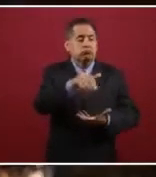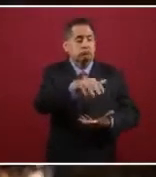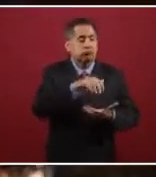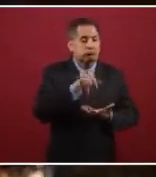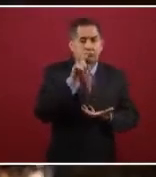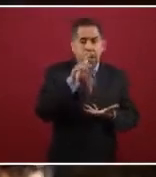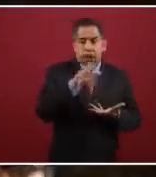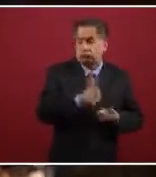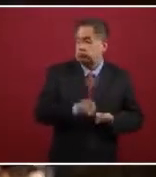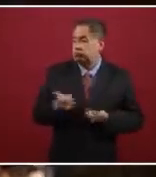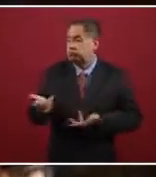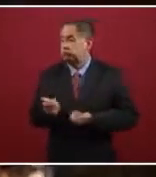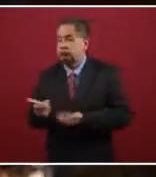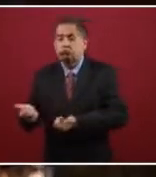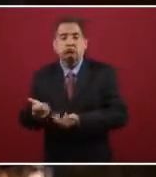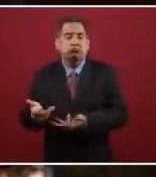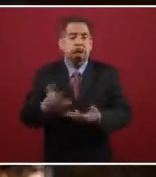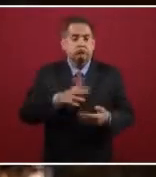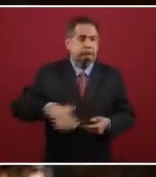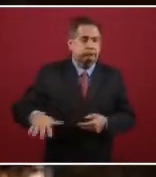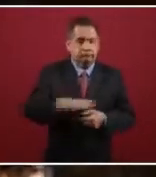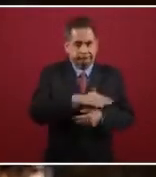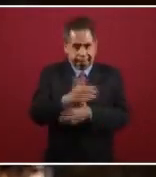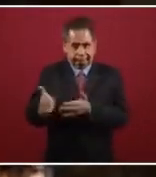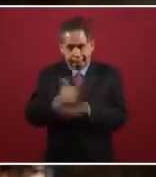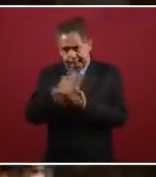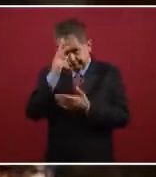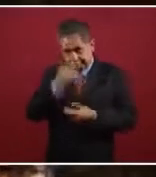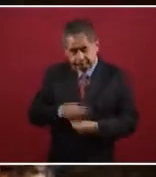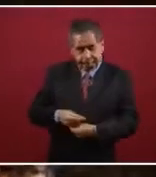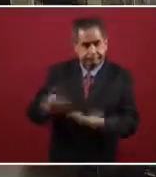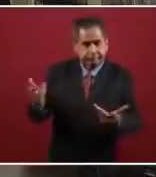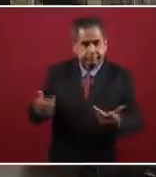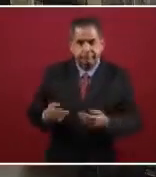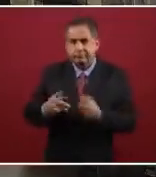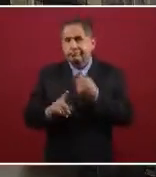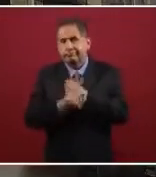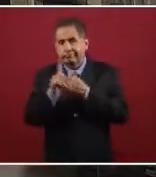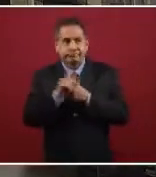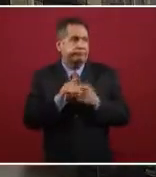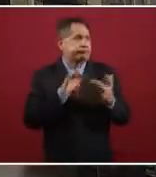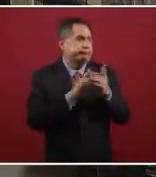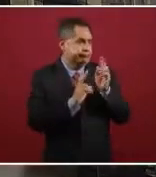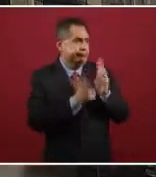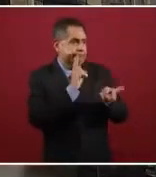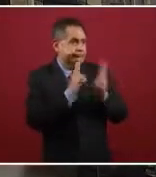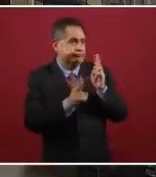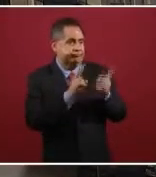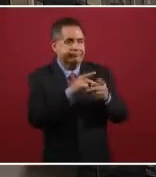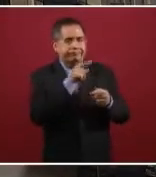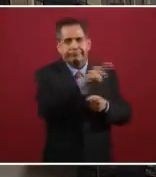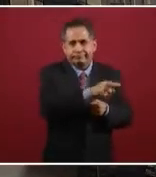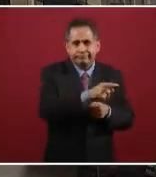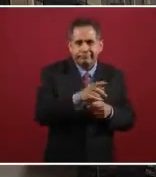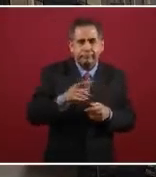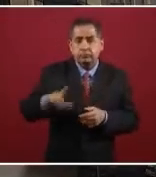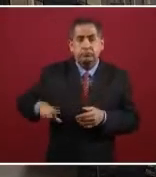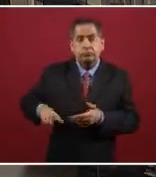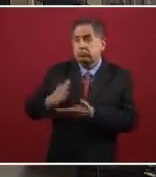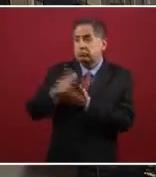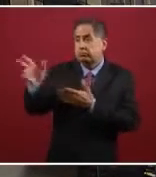el agua en la ciudad de mexico esto ya sería un problema porque la gente se tiene que arreglar con estas empresas y no con el gobierno